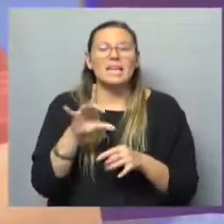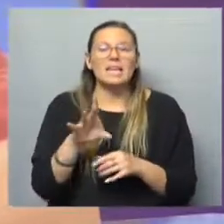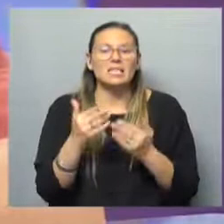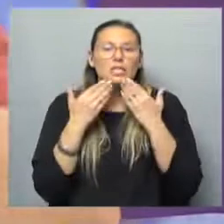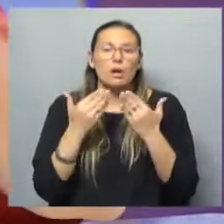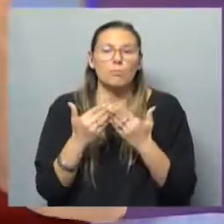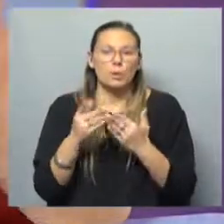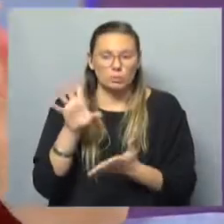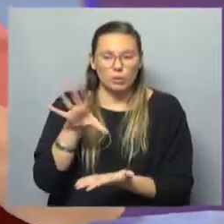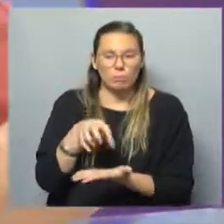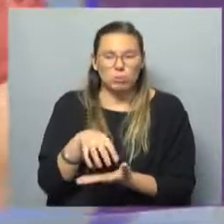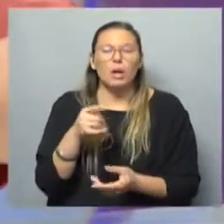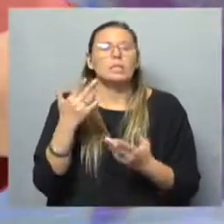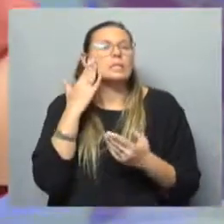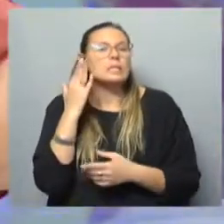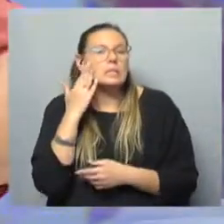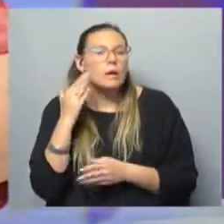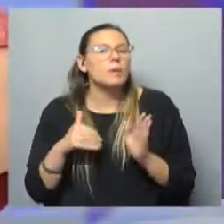todo a Cancillería, que buscan saber